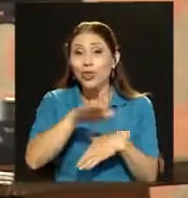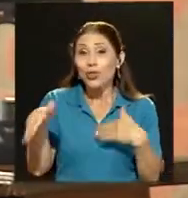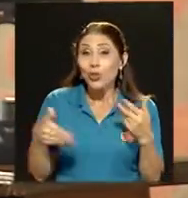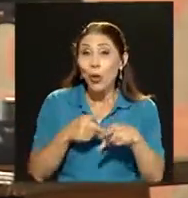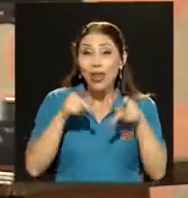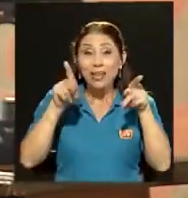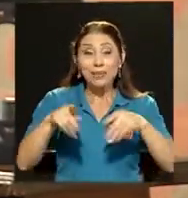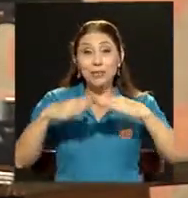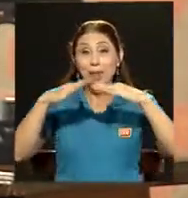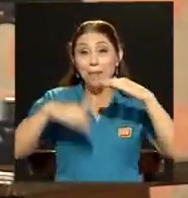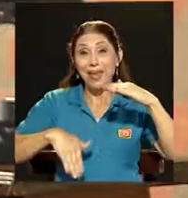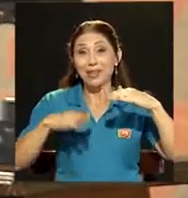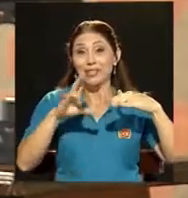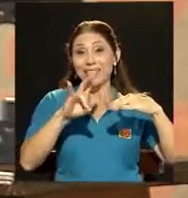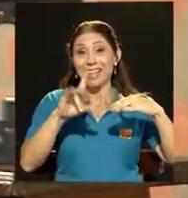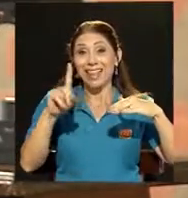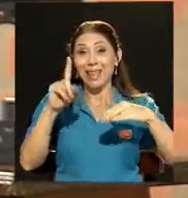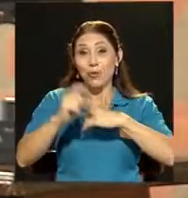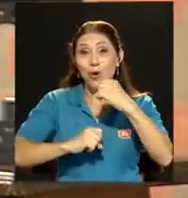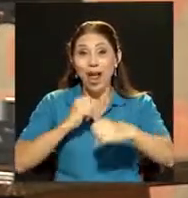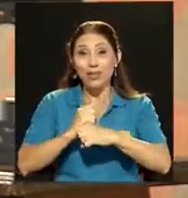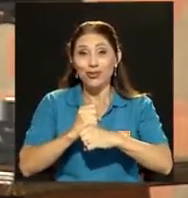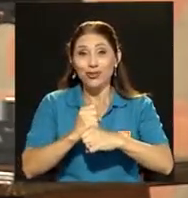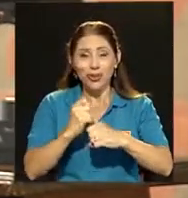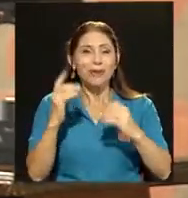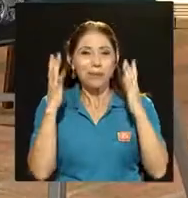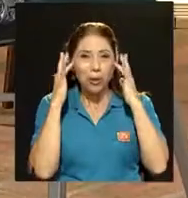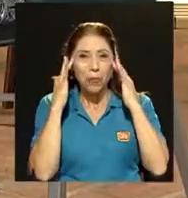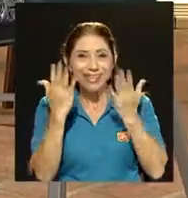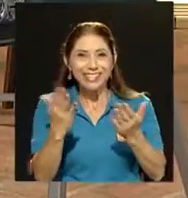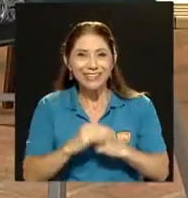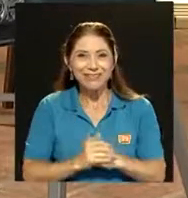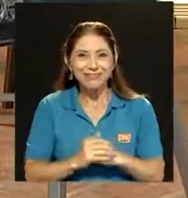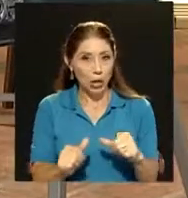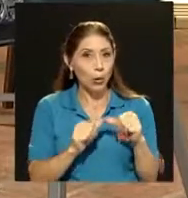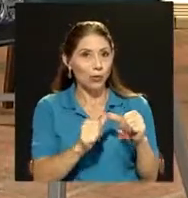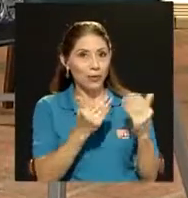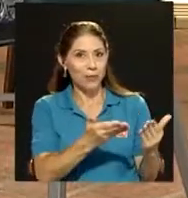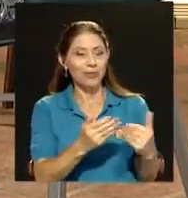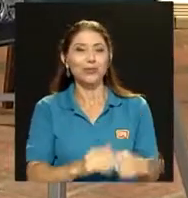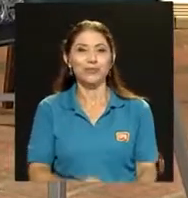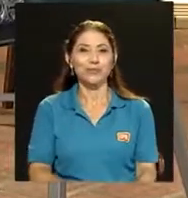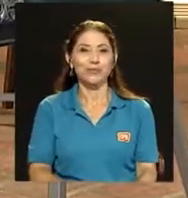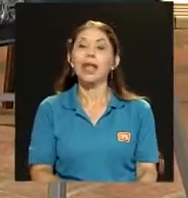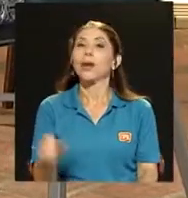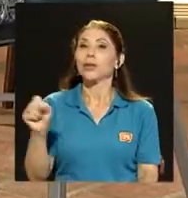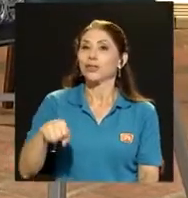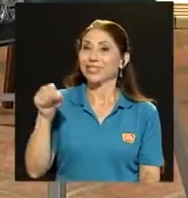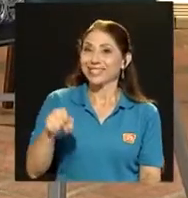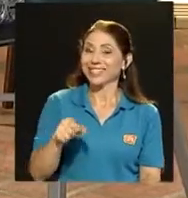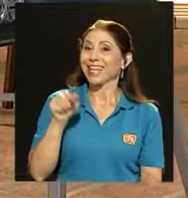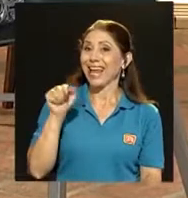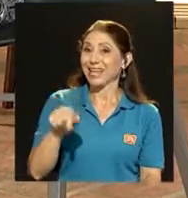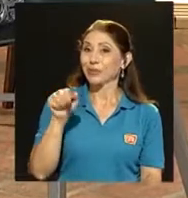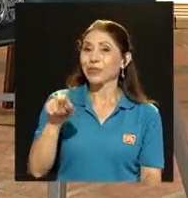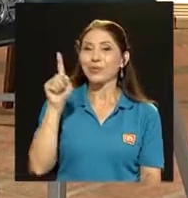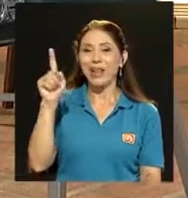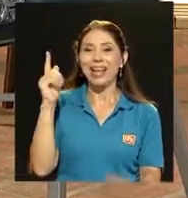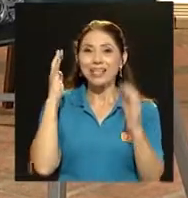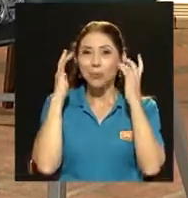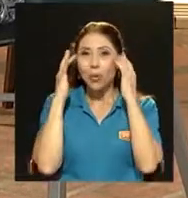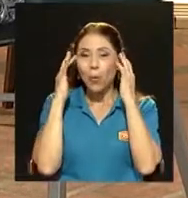menos de 71 años, preocúpense. Pero continuemos, señora. Sí, bueno, eso es precisamente, digamos, una de las